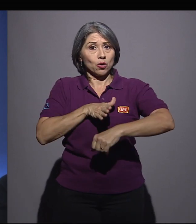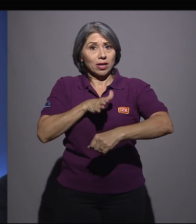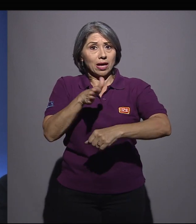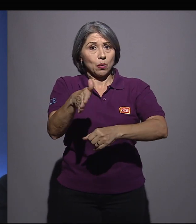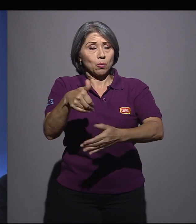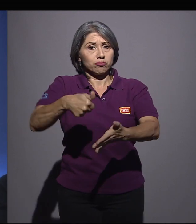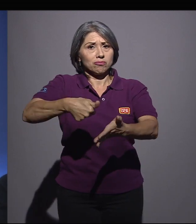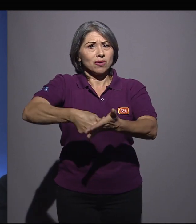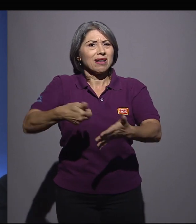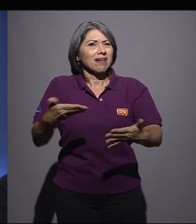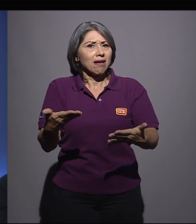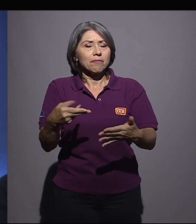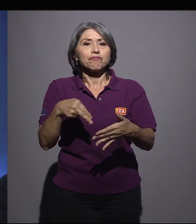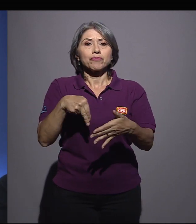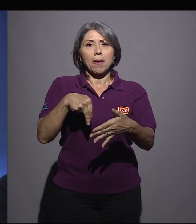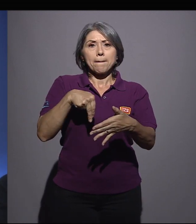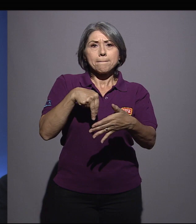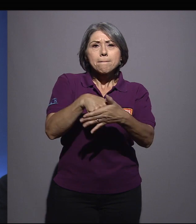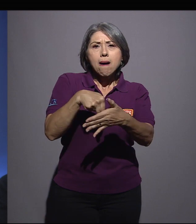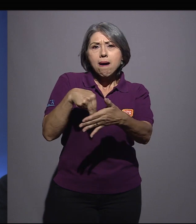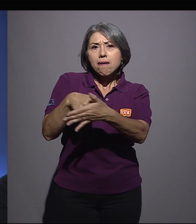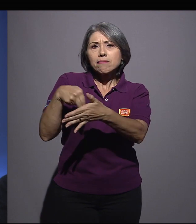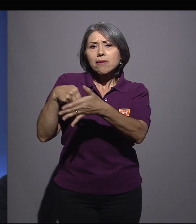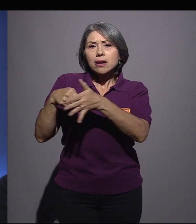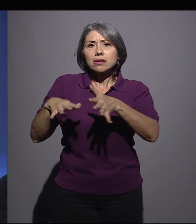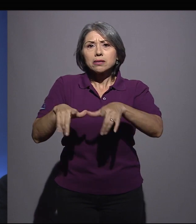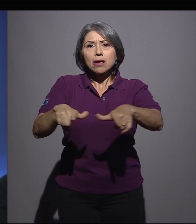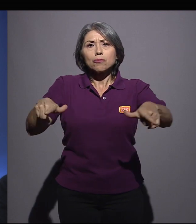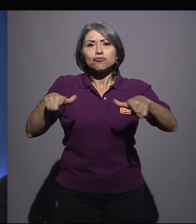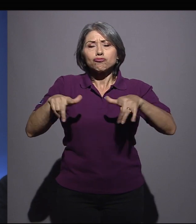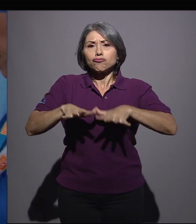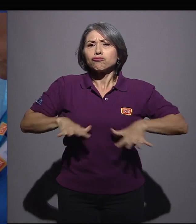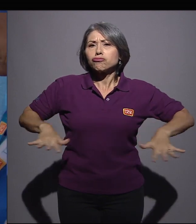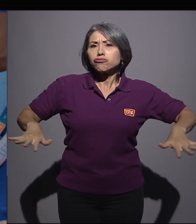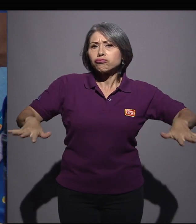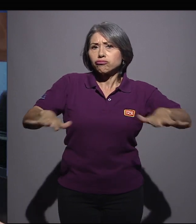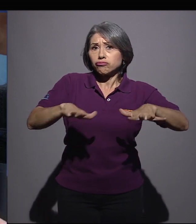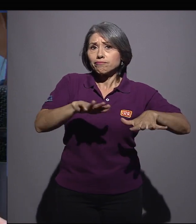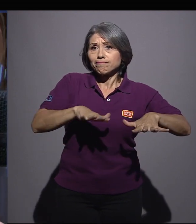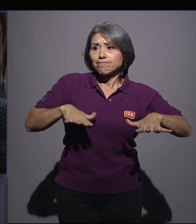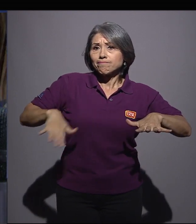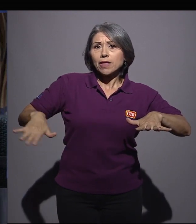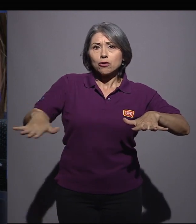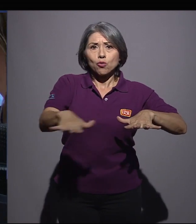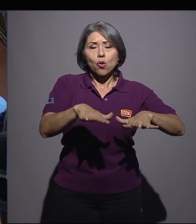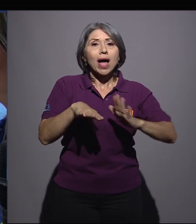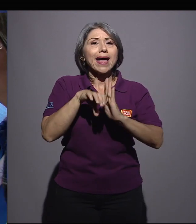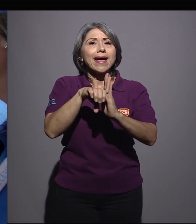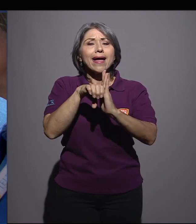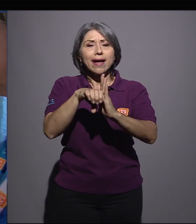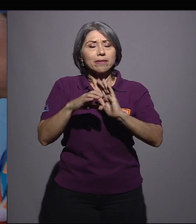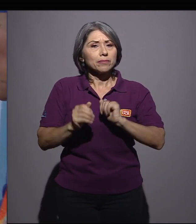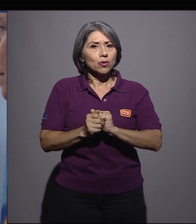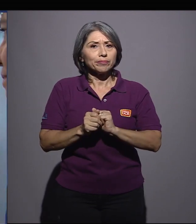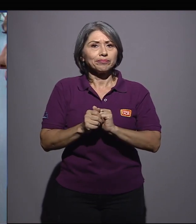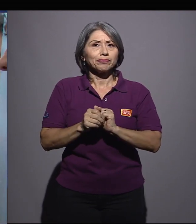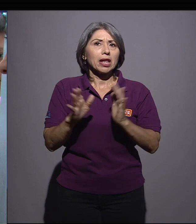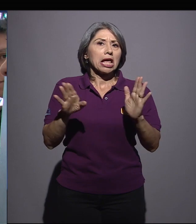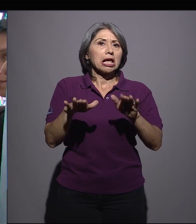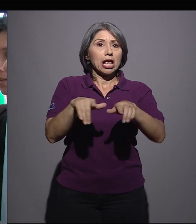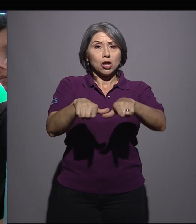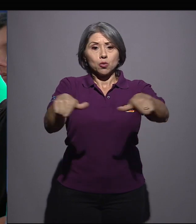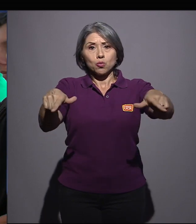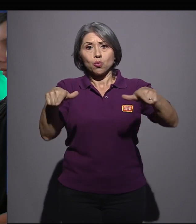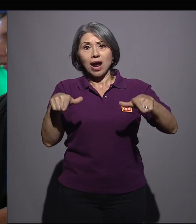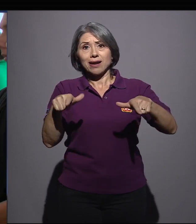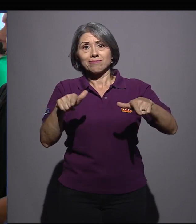voto son las barreras de espacio físico, ¿verdad?, las que encontramos en el entorno. Por ejemplo, que en el centro de votación